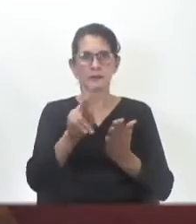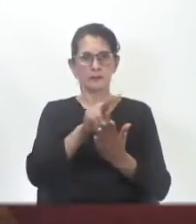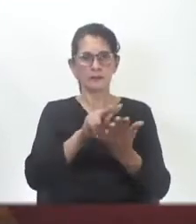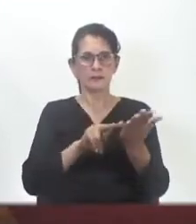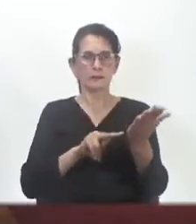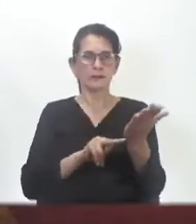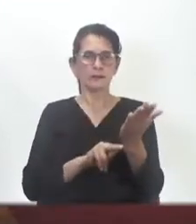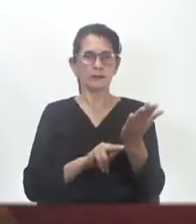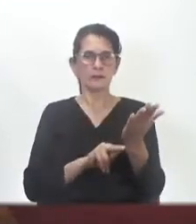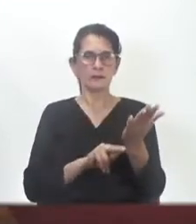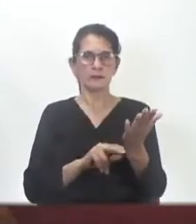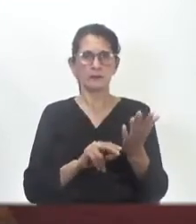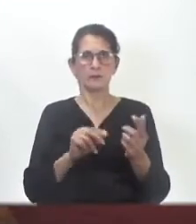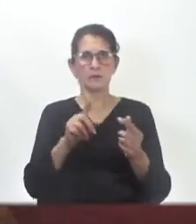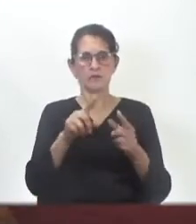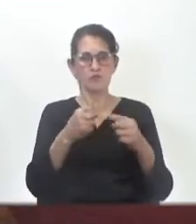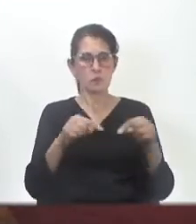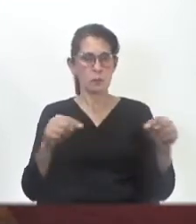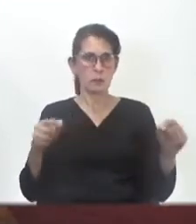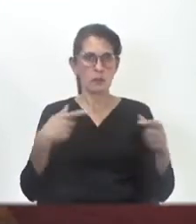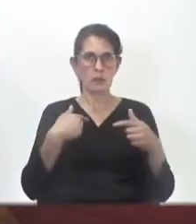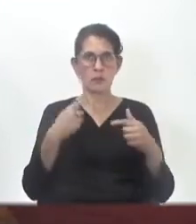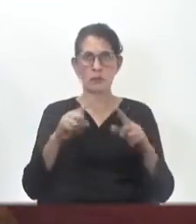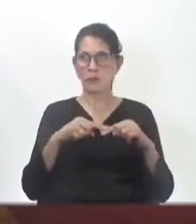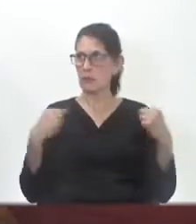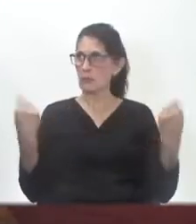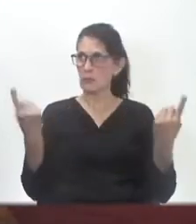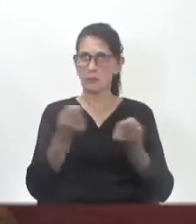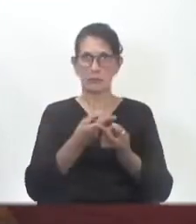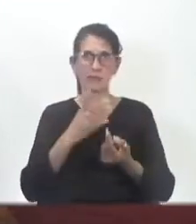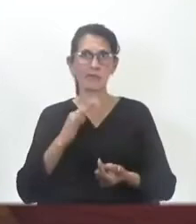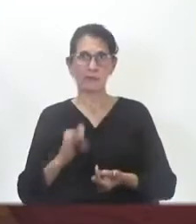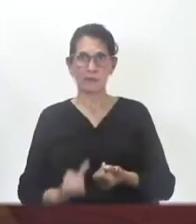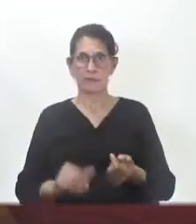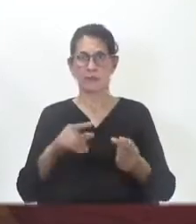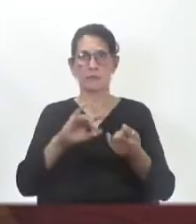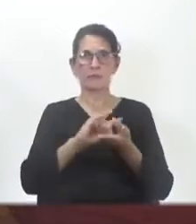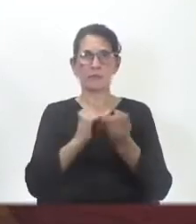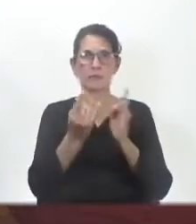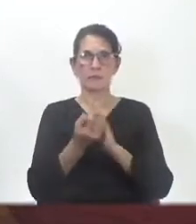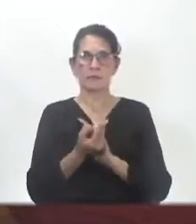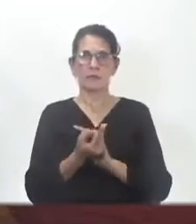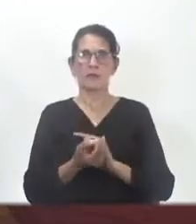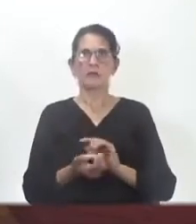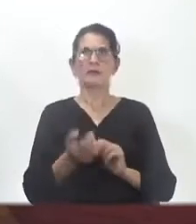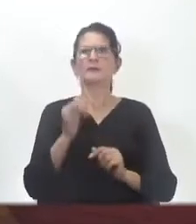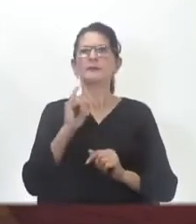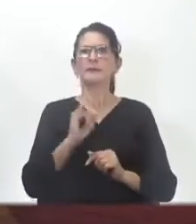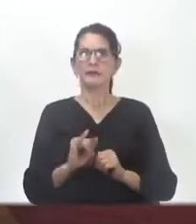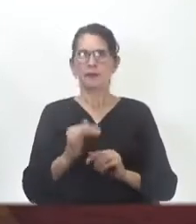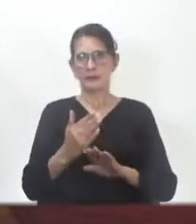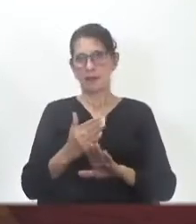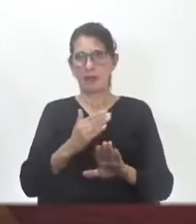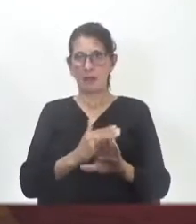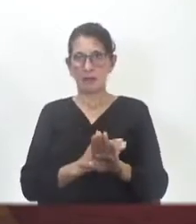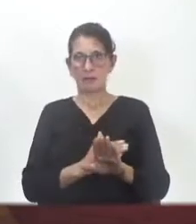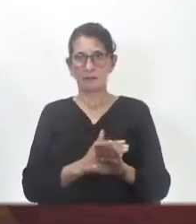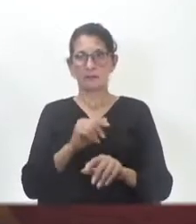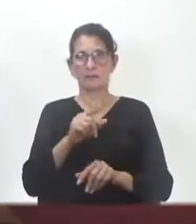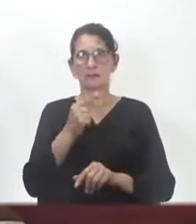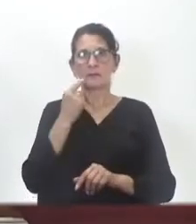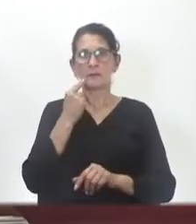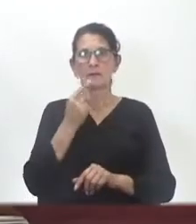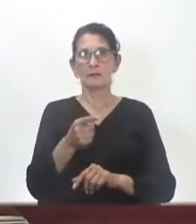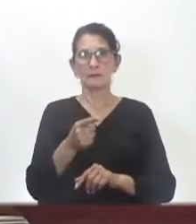algo un material que nos llega a todos lo tenemos de comisionado parlamentario, y previo a esta intervención que